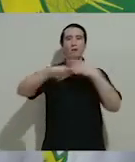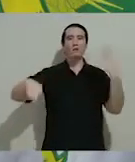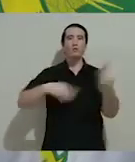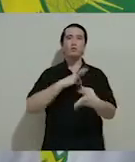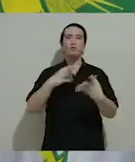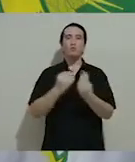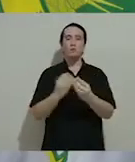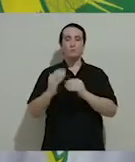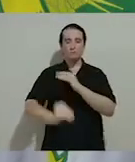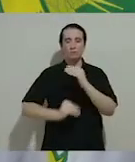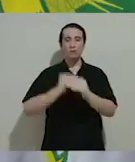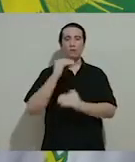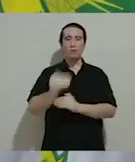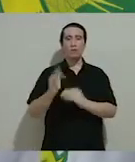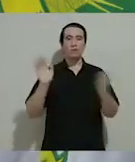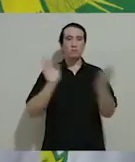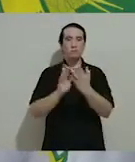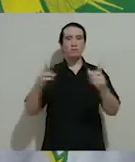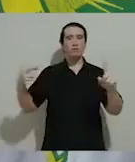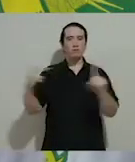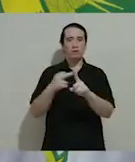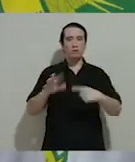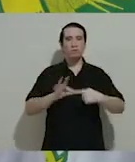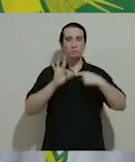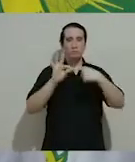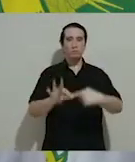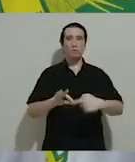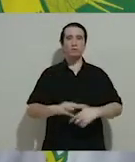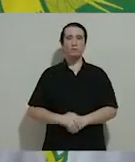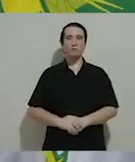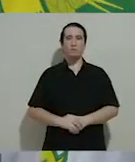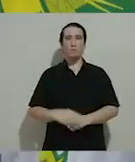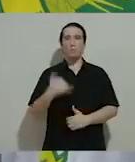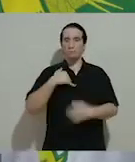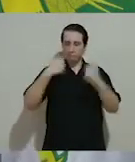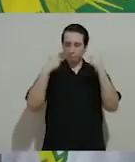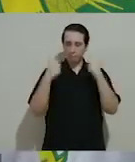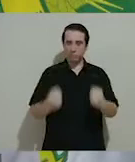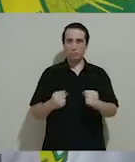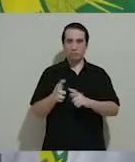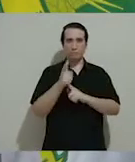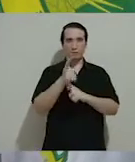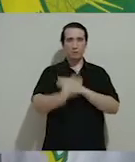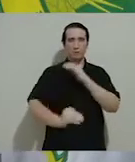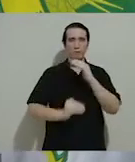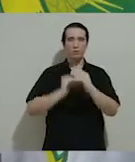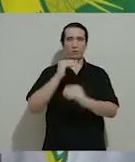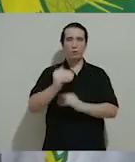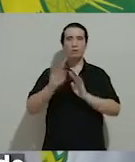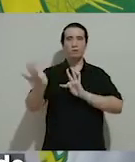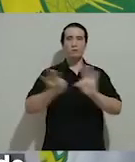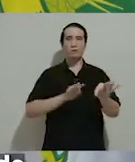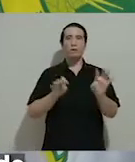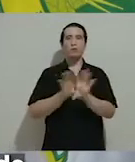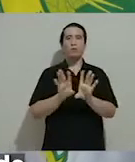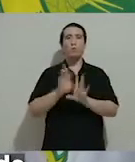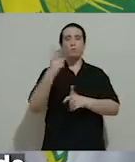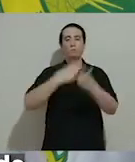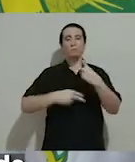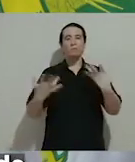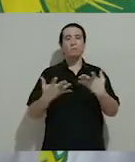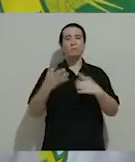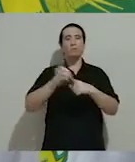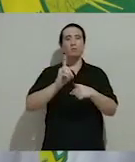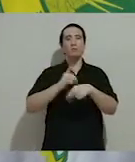que todos podamos salir adelante ante los retos que se nos presentan. Estoy seguro que seguiremos adelante, trabajando como hemos